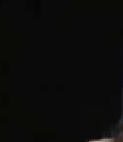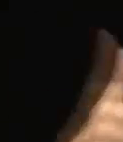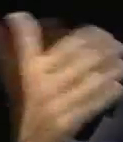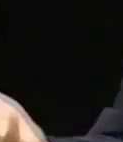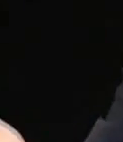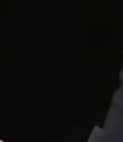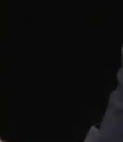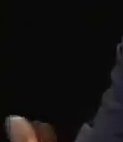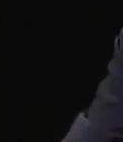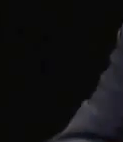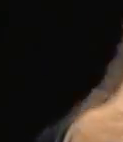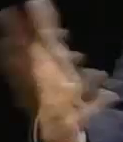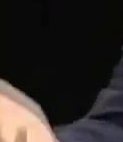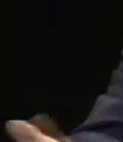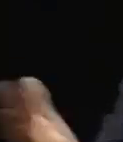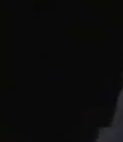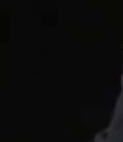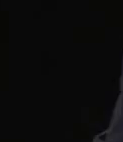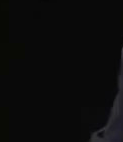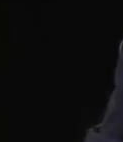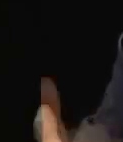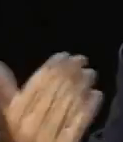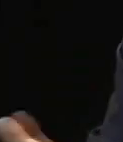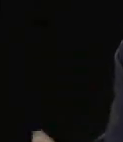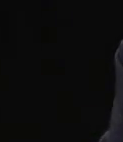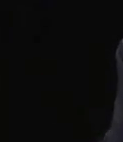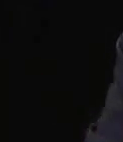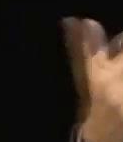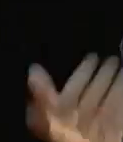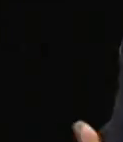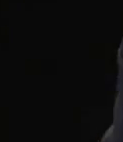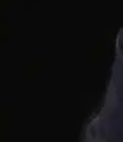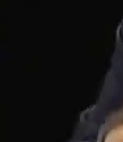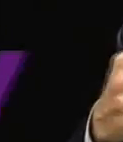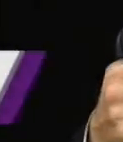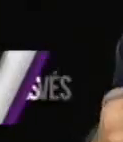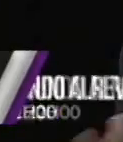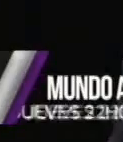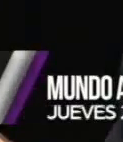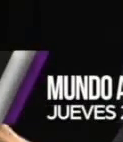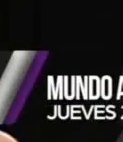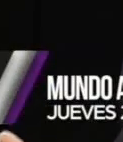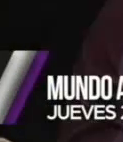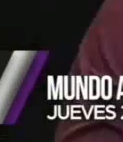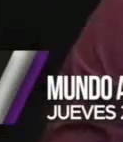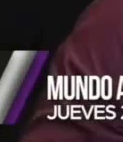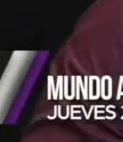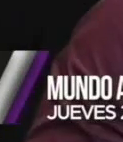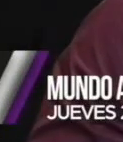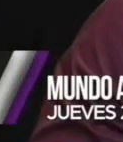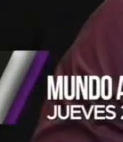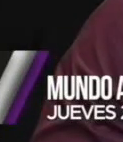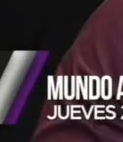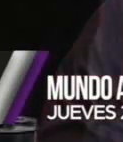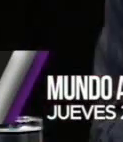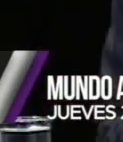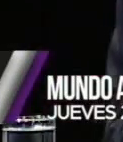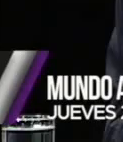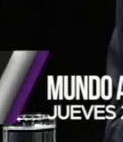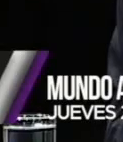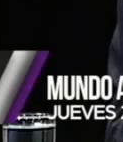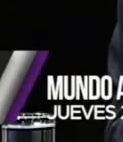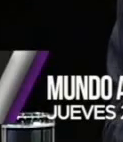mala, superémoslo. Ya pasó. Estamos hablando de las propuestas para reformar la ley. ¿Qué significa